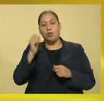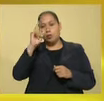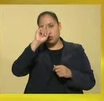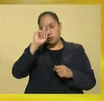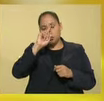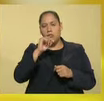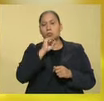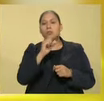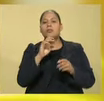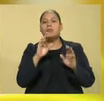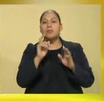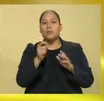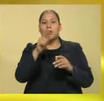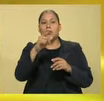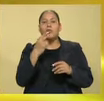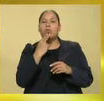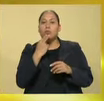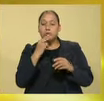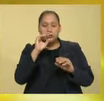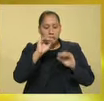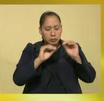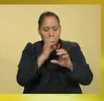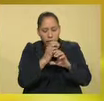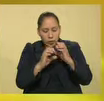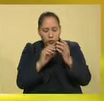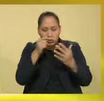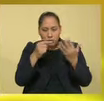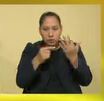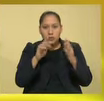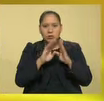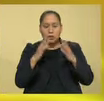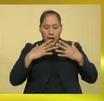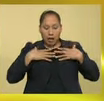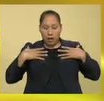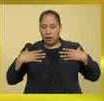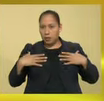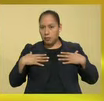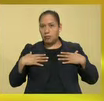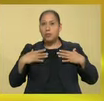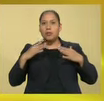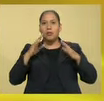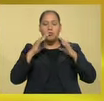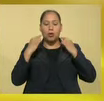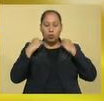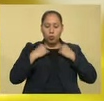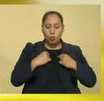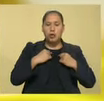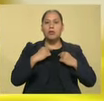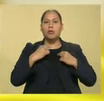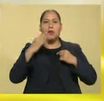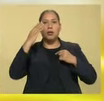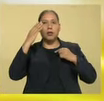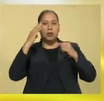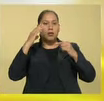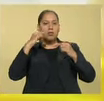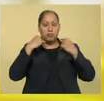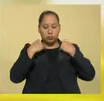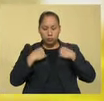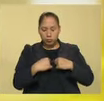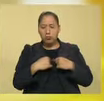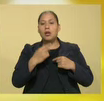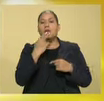que utilicemos como los detalles, el punto focal en la parte de arriba. En la cabeza, en el cuello. Sí, en el cuello, en el escote, etcétera.